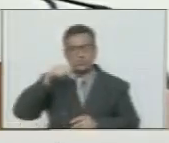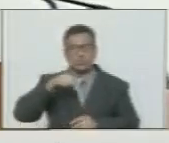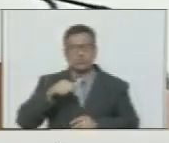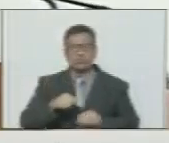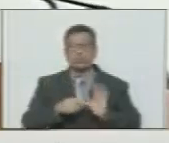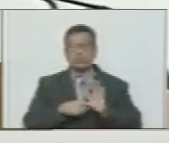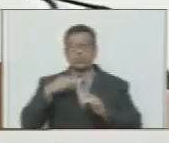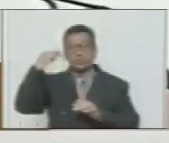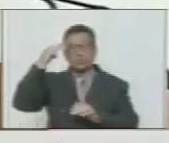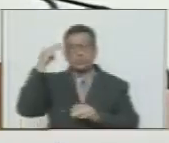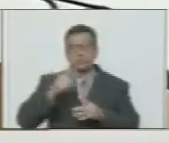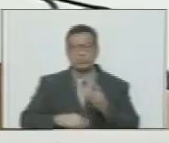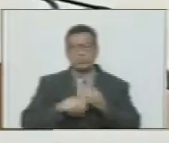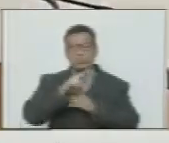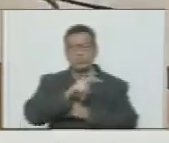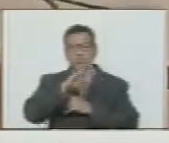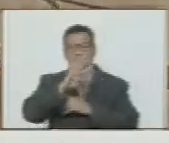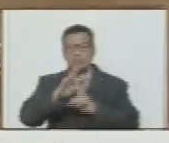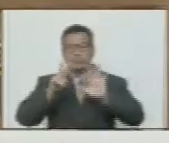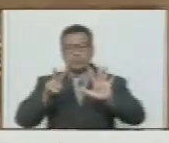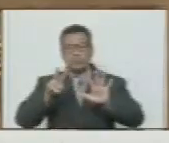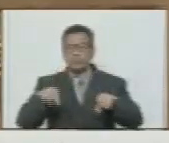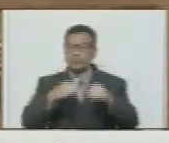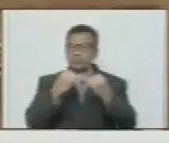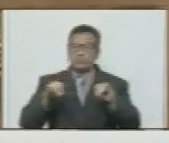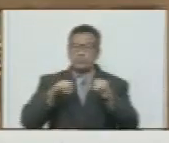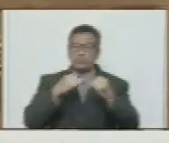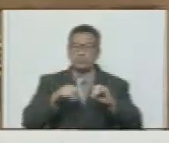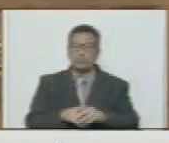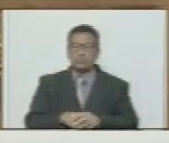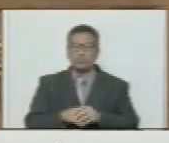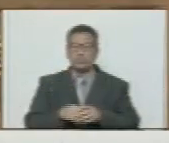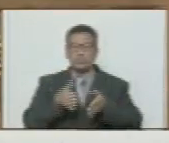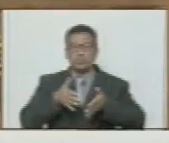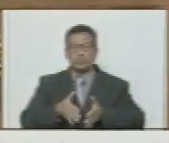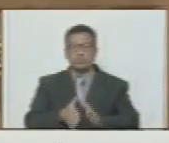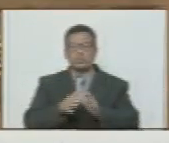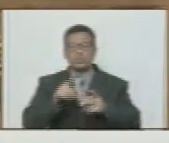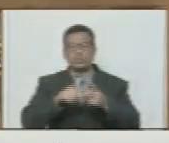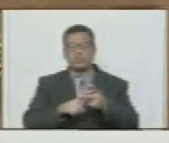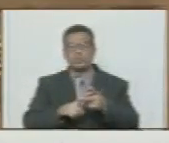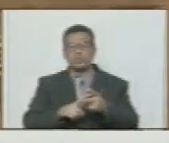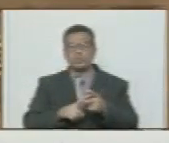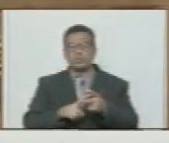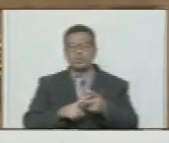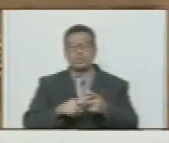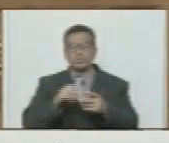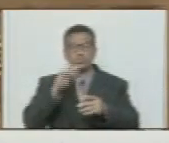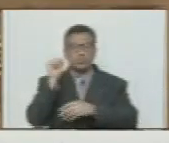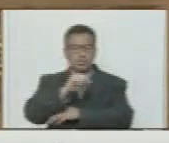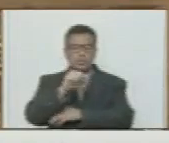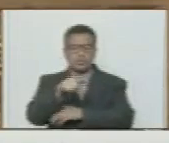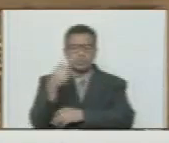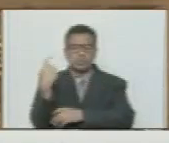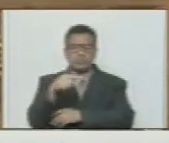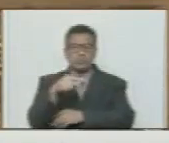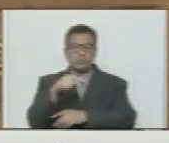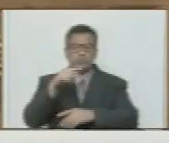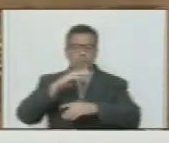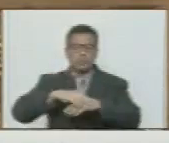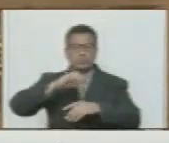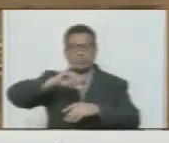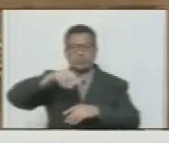Hoy conmemoramos los 247 aniversarios del natalicio del vencedor de los